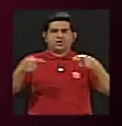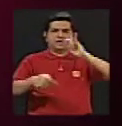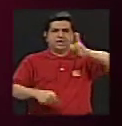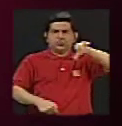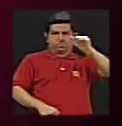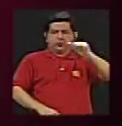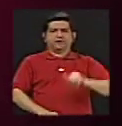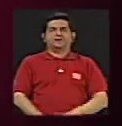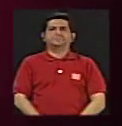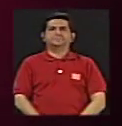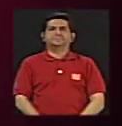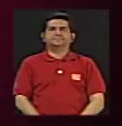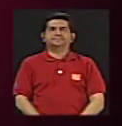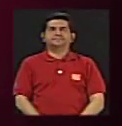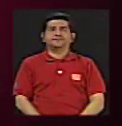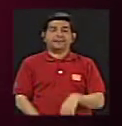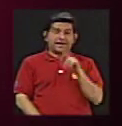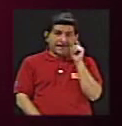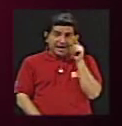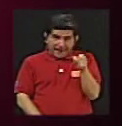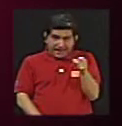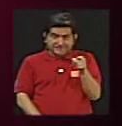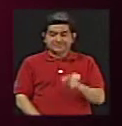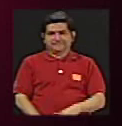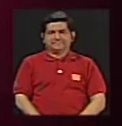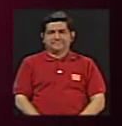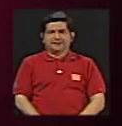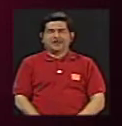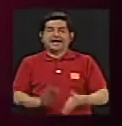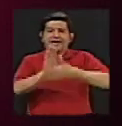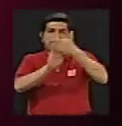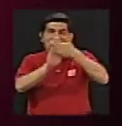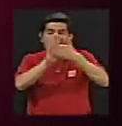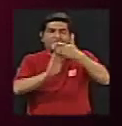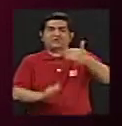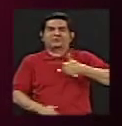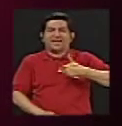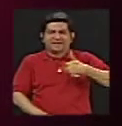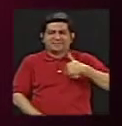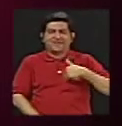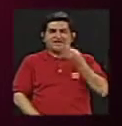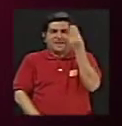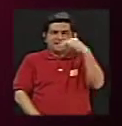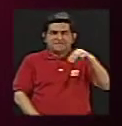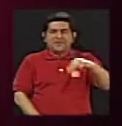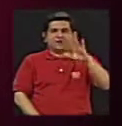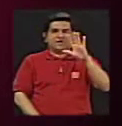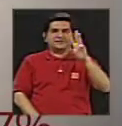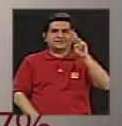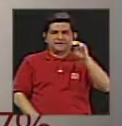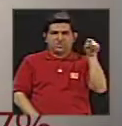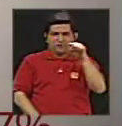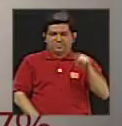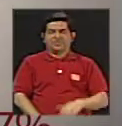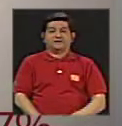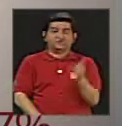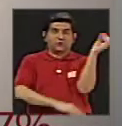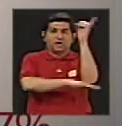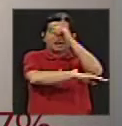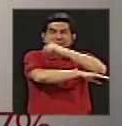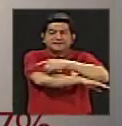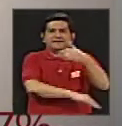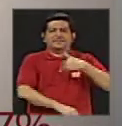Araya, que este fue la portada que sacamos el miércoles 5 de marzo, cuando ese día